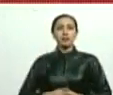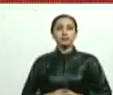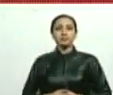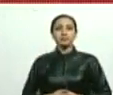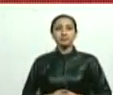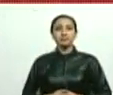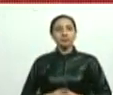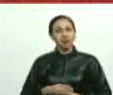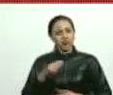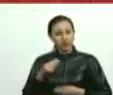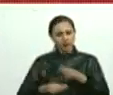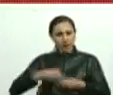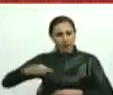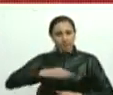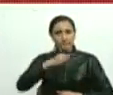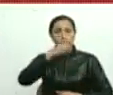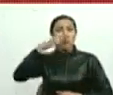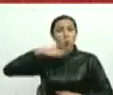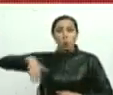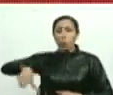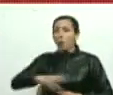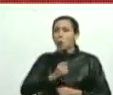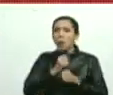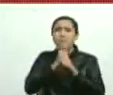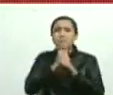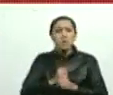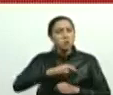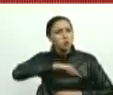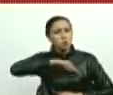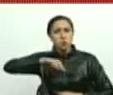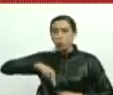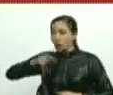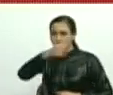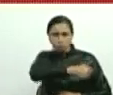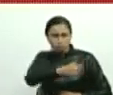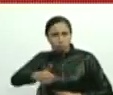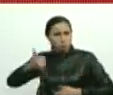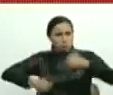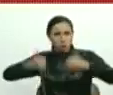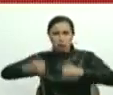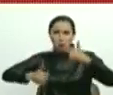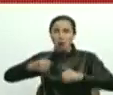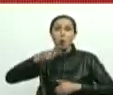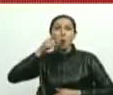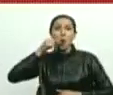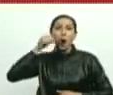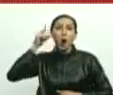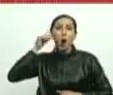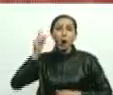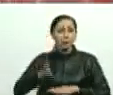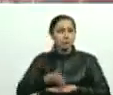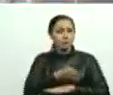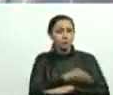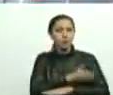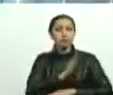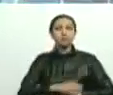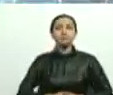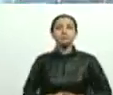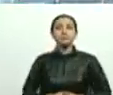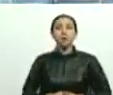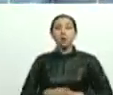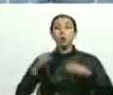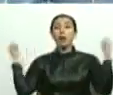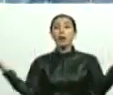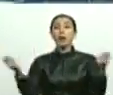cargado de espiritualidad. Ese pueblo espera de nosotros, en este caso de ustedes, candidatos o precandidatos y precandidatas, una campaña